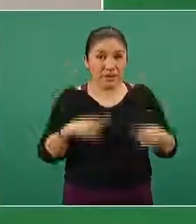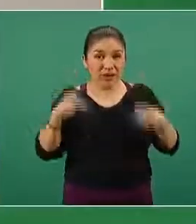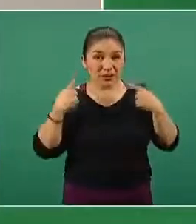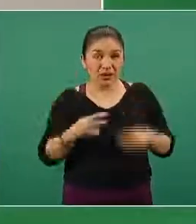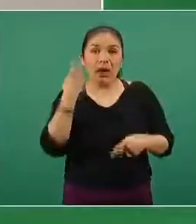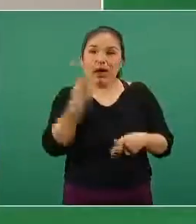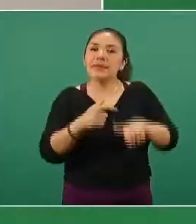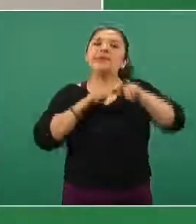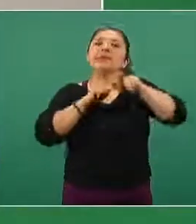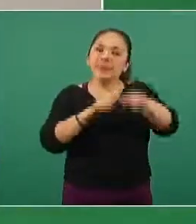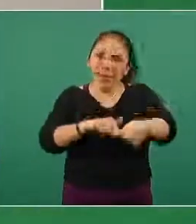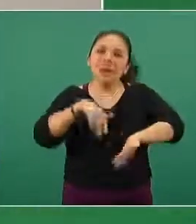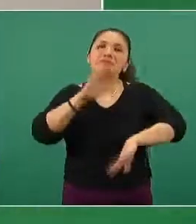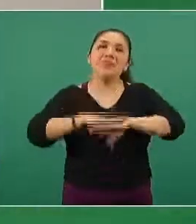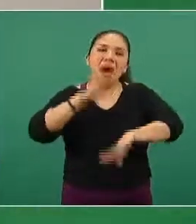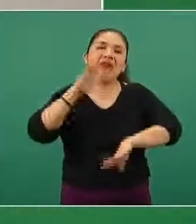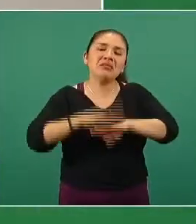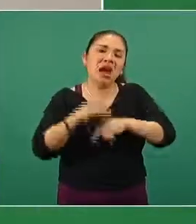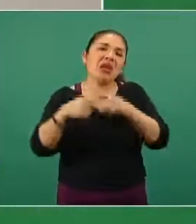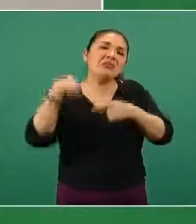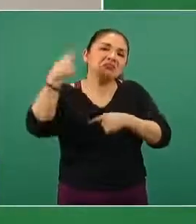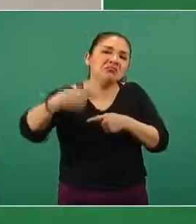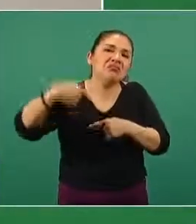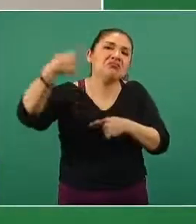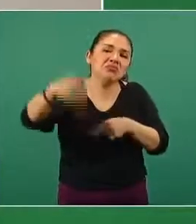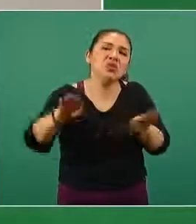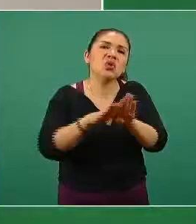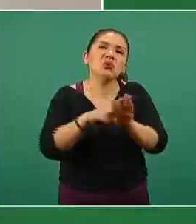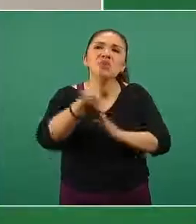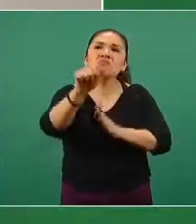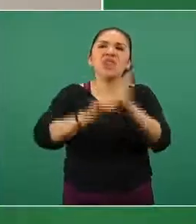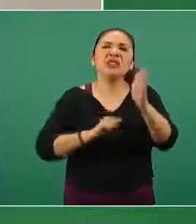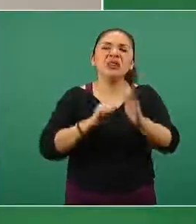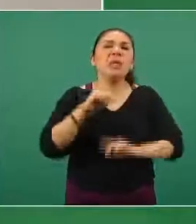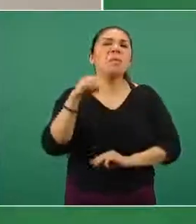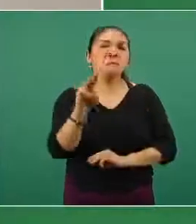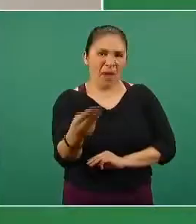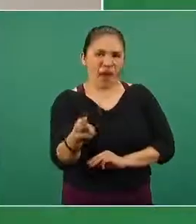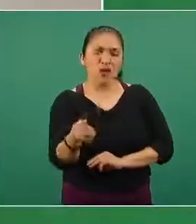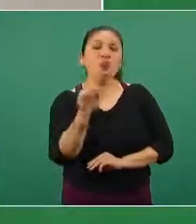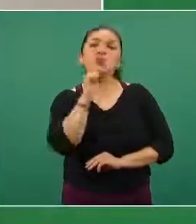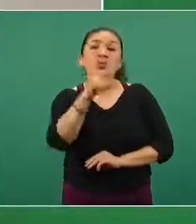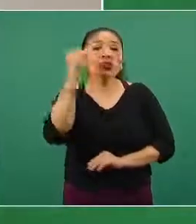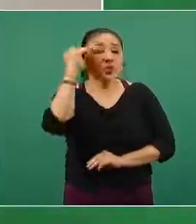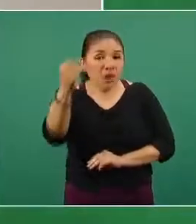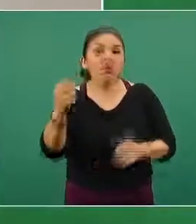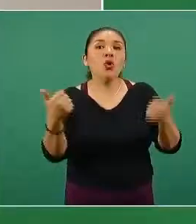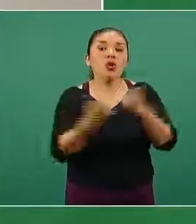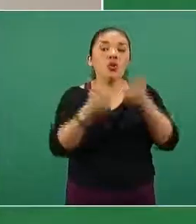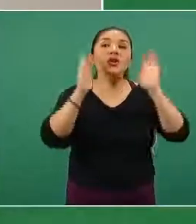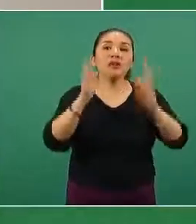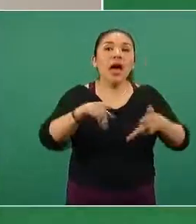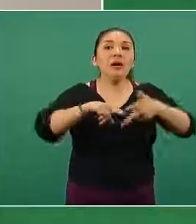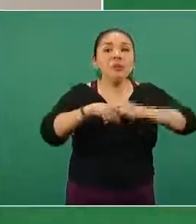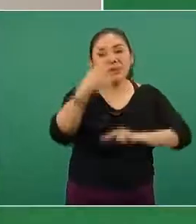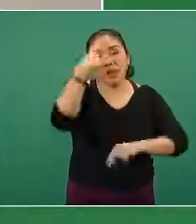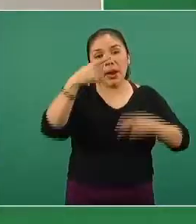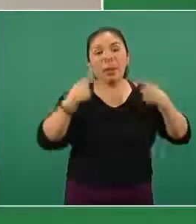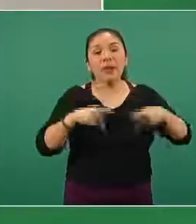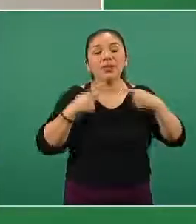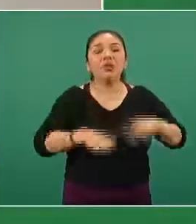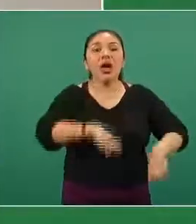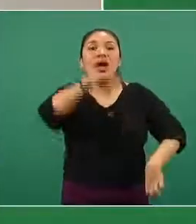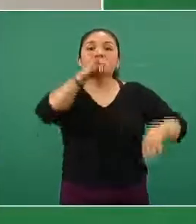que eso continuará obviamente durante todavía parte del mes de mayo, a la par se activará la población de